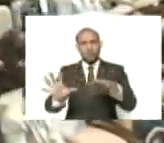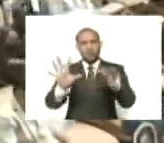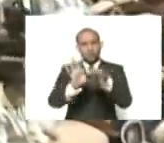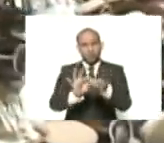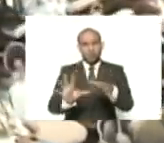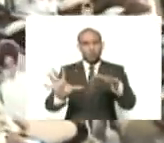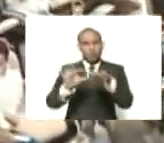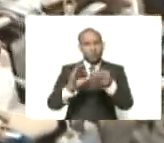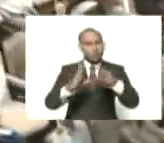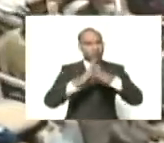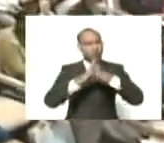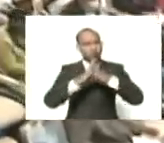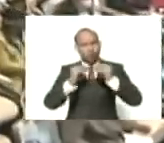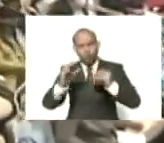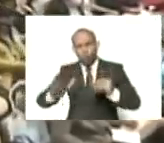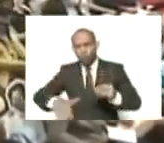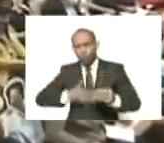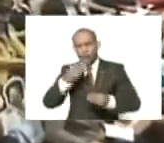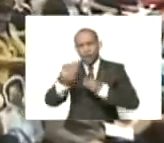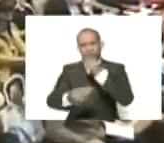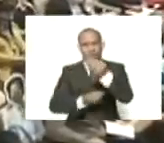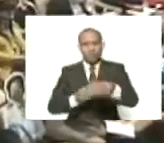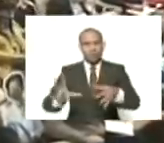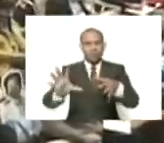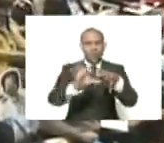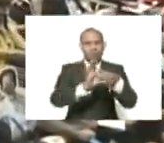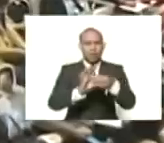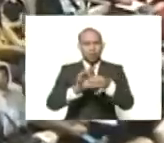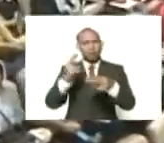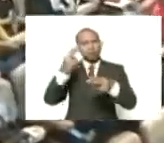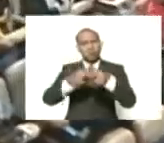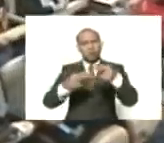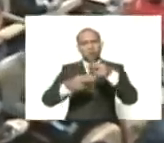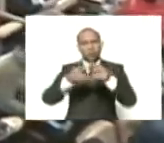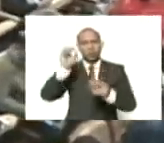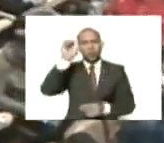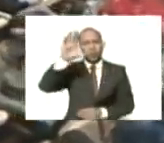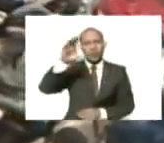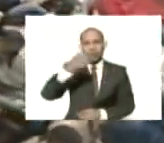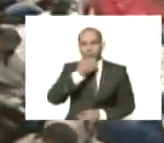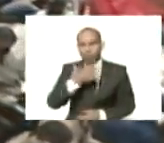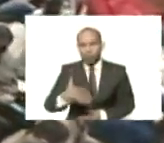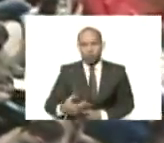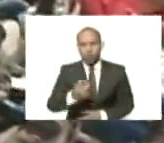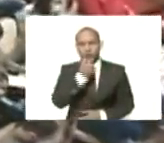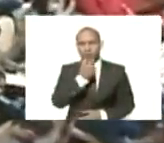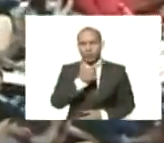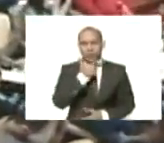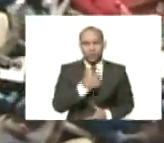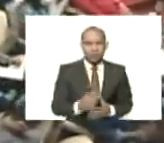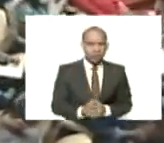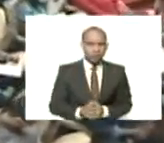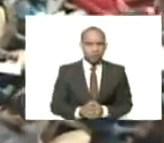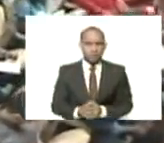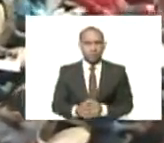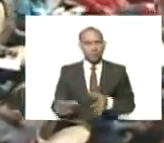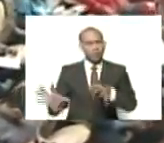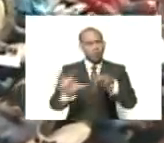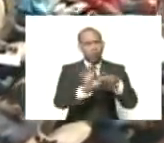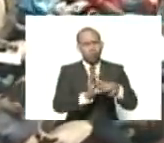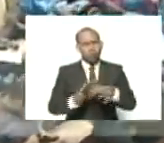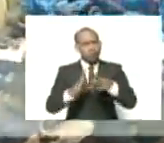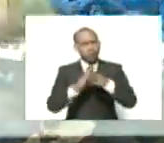unir todo lo que pueda ser unida para construir una patria buena, bonita. Unir todo lo que pueda ser